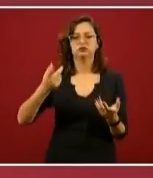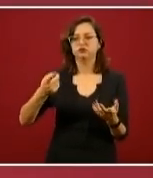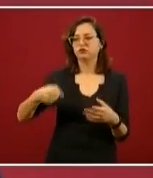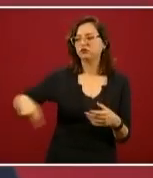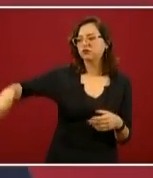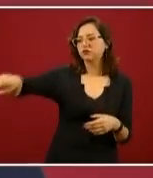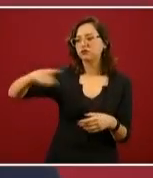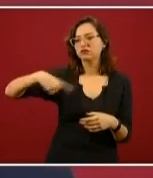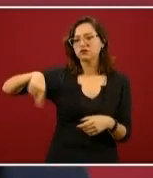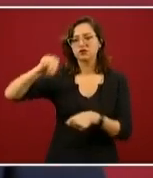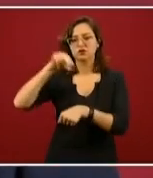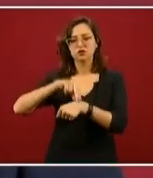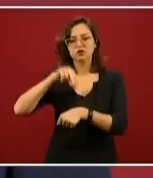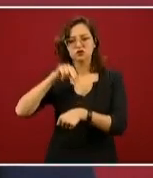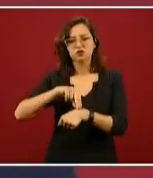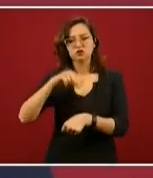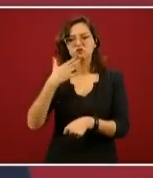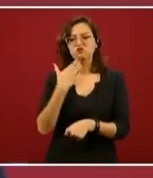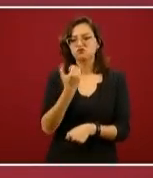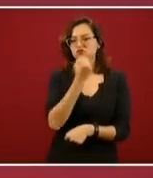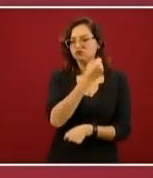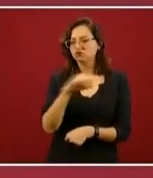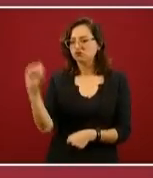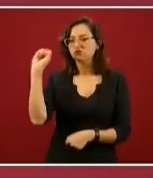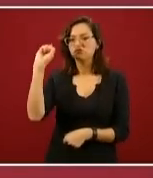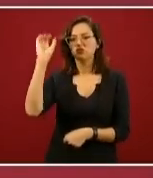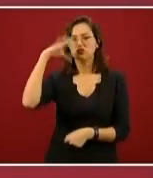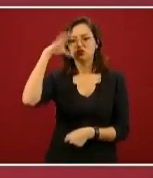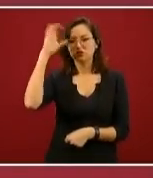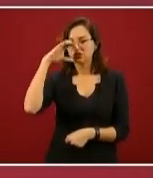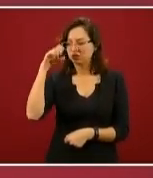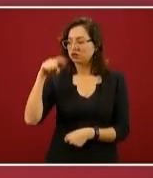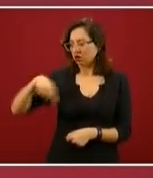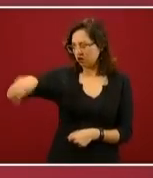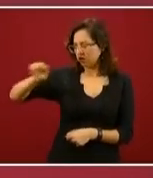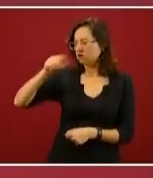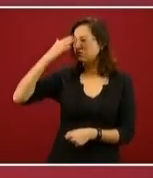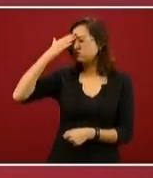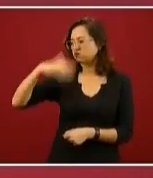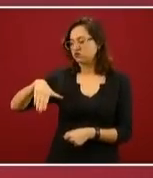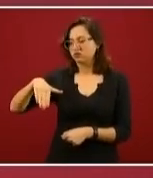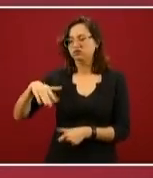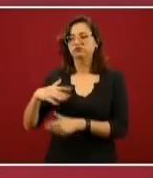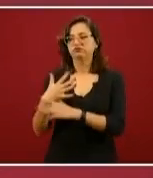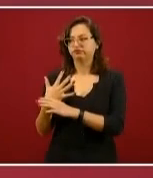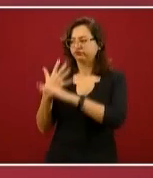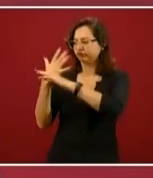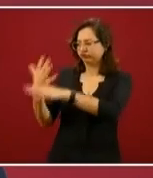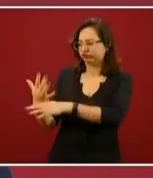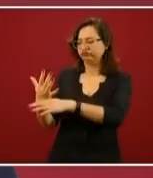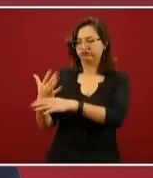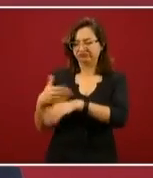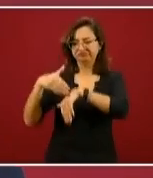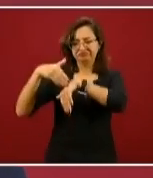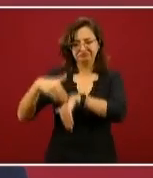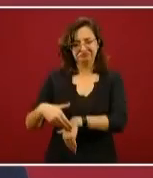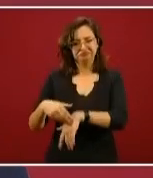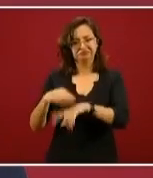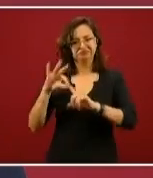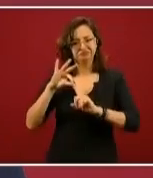especialistas, de los médicos, de los científicos de la salud, que ahora